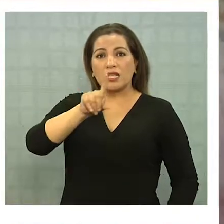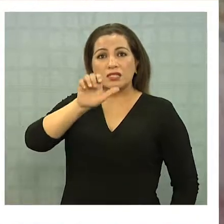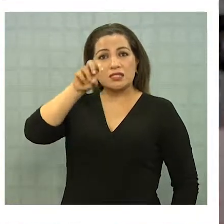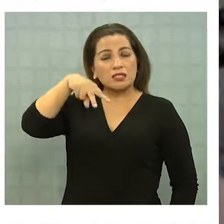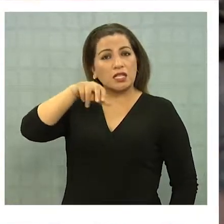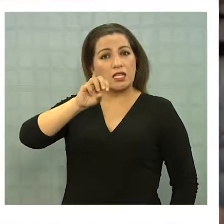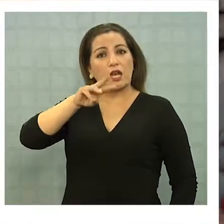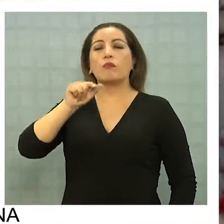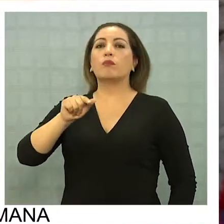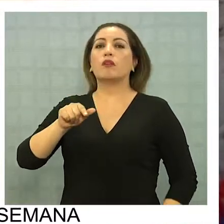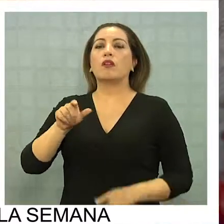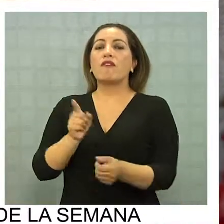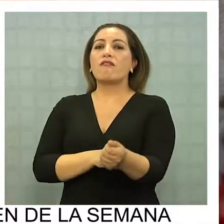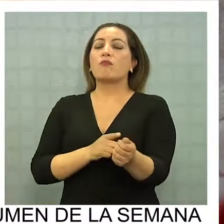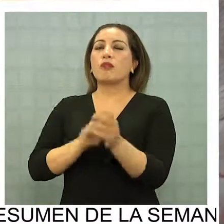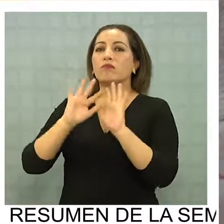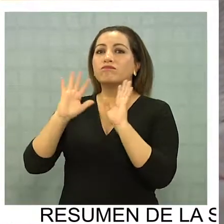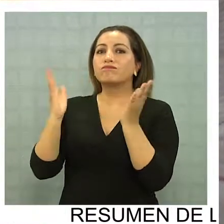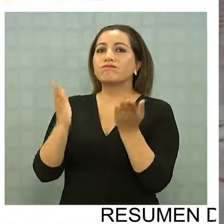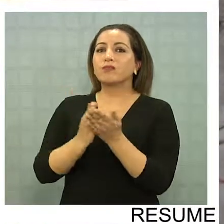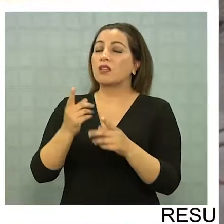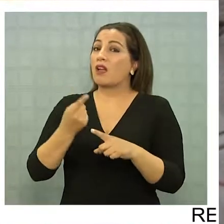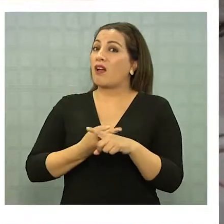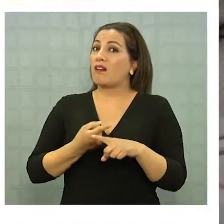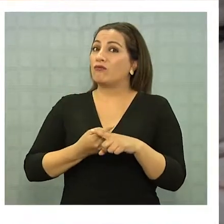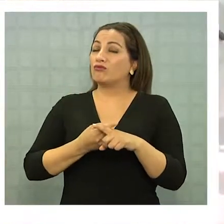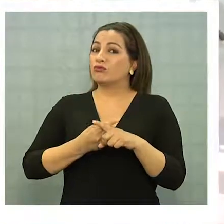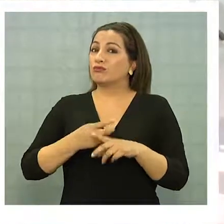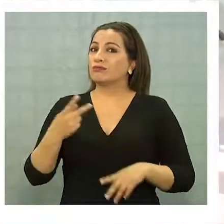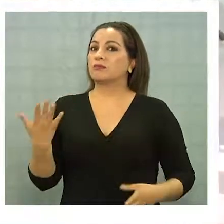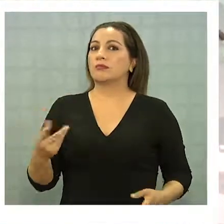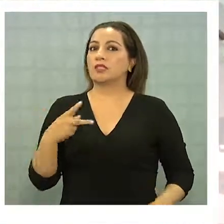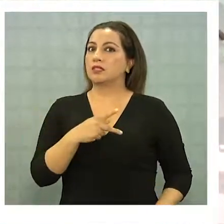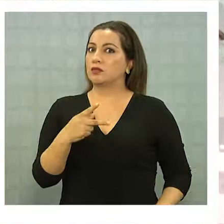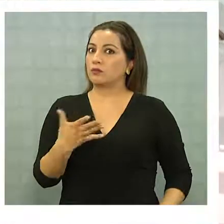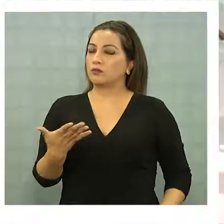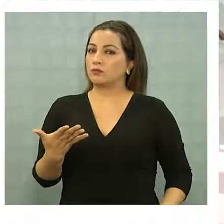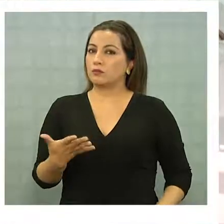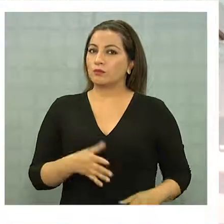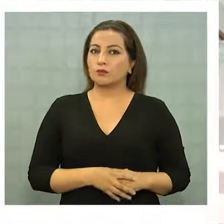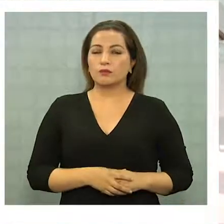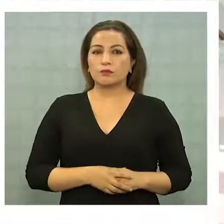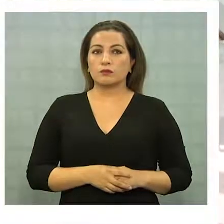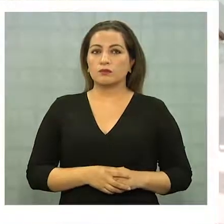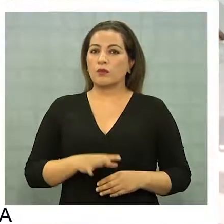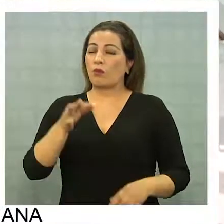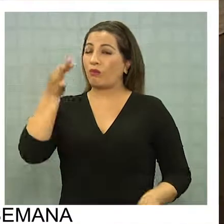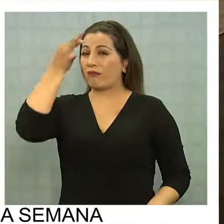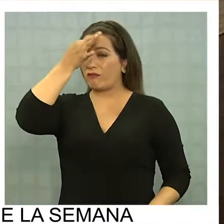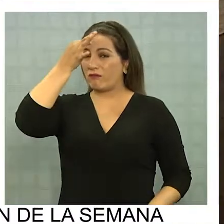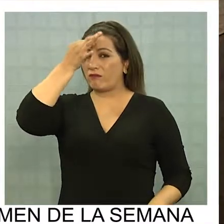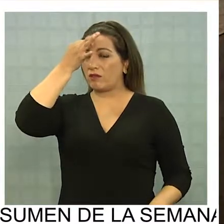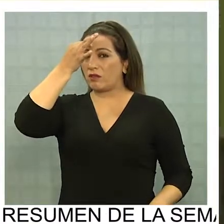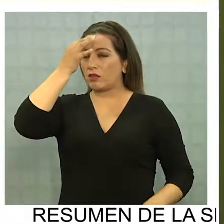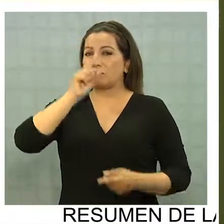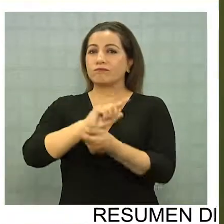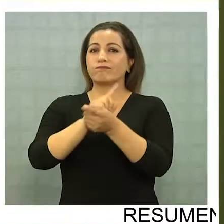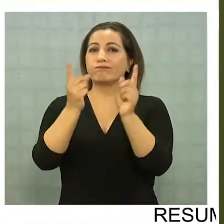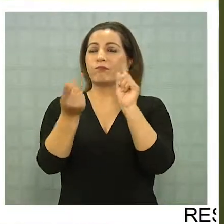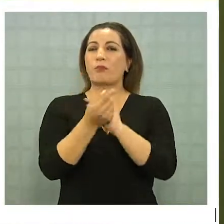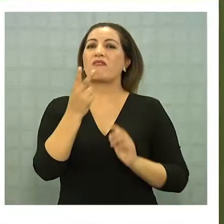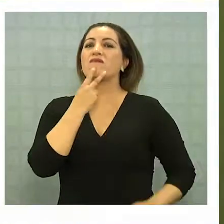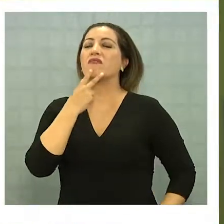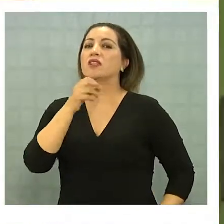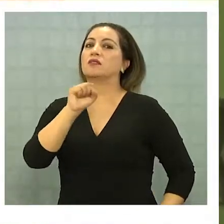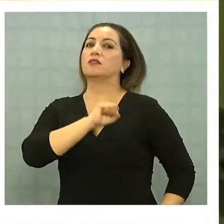cename, ya que en su entorno familiar había sido abusada sexualmente. Su enfermedad la obligó a